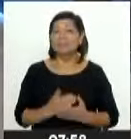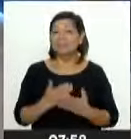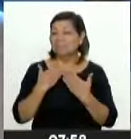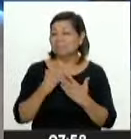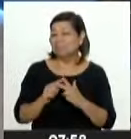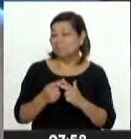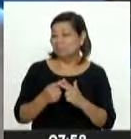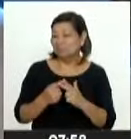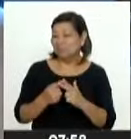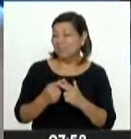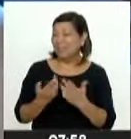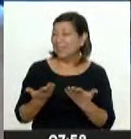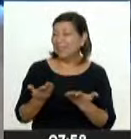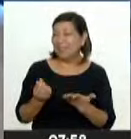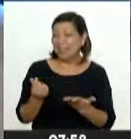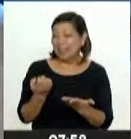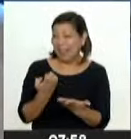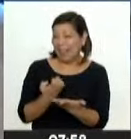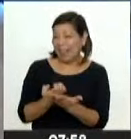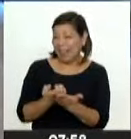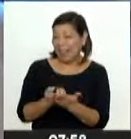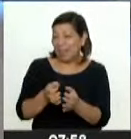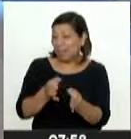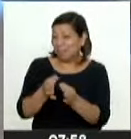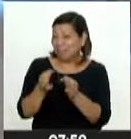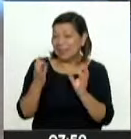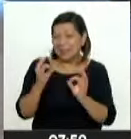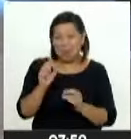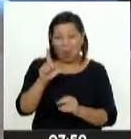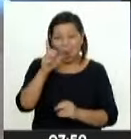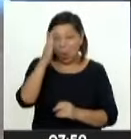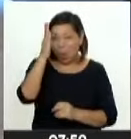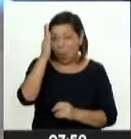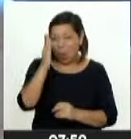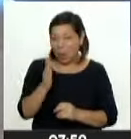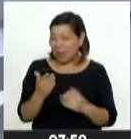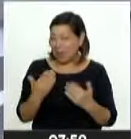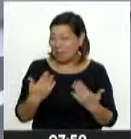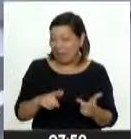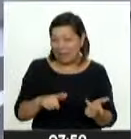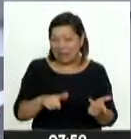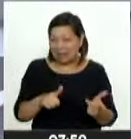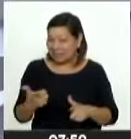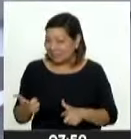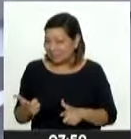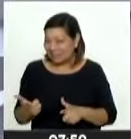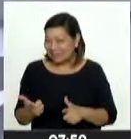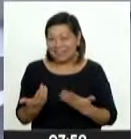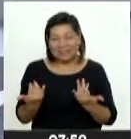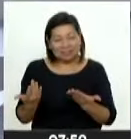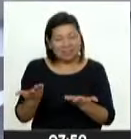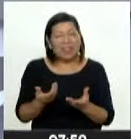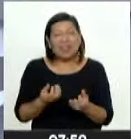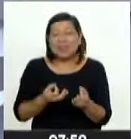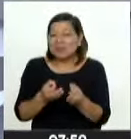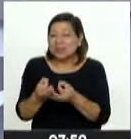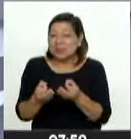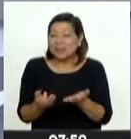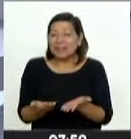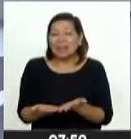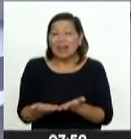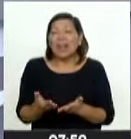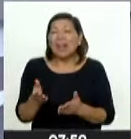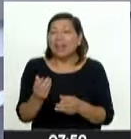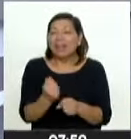Iniciamos nuestro reporte económico y como cada lunes ya se encuentra listo Jorge Carrillo, docente, experto en finanzas de la Pacífico